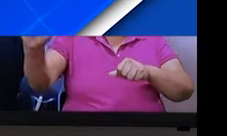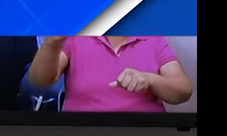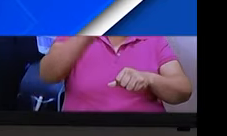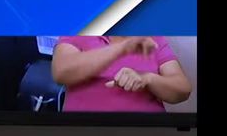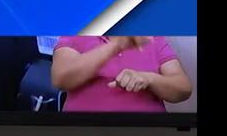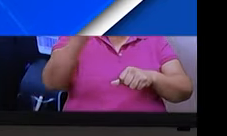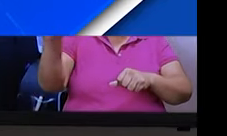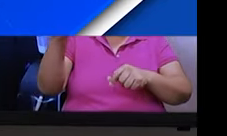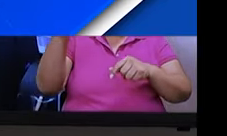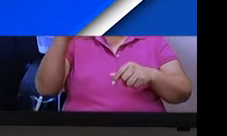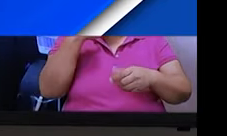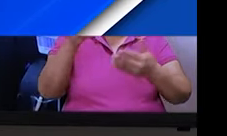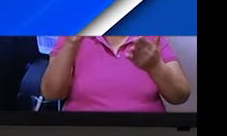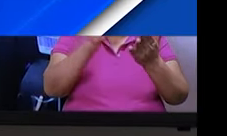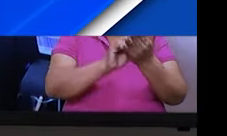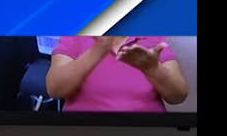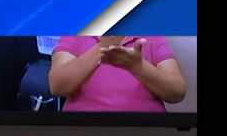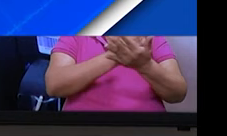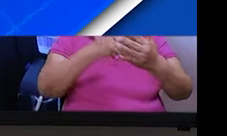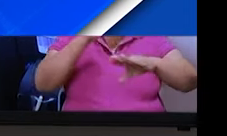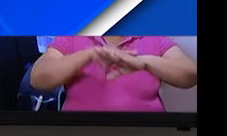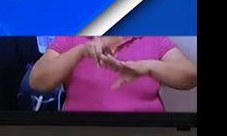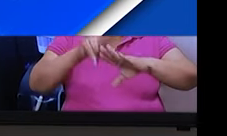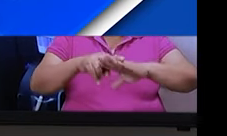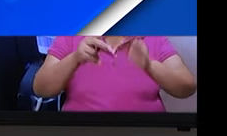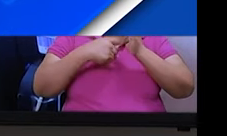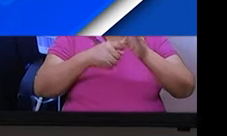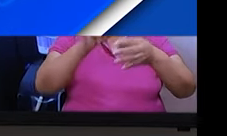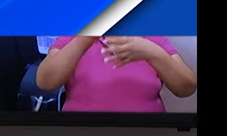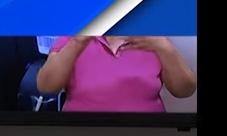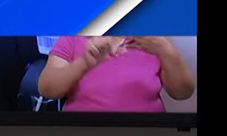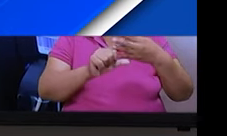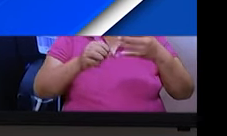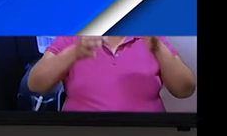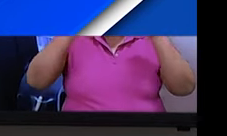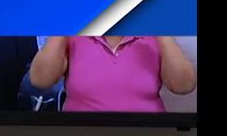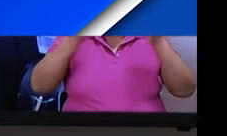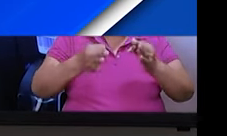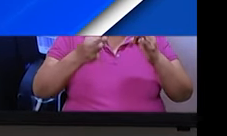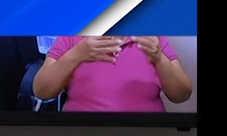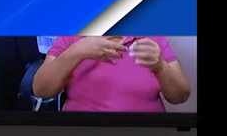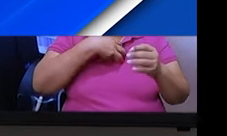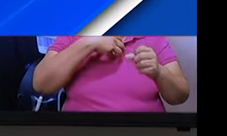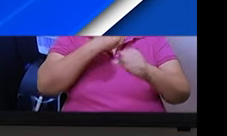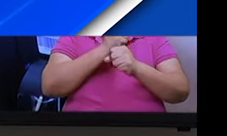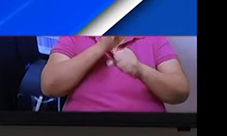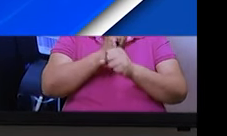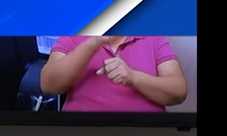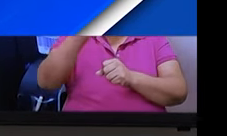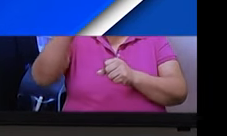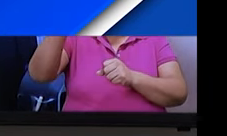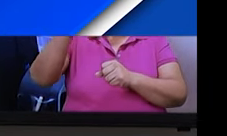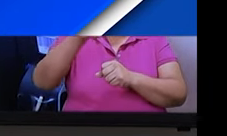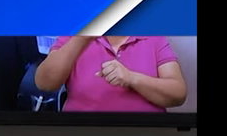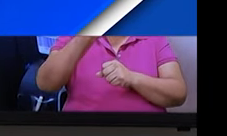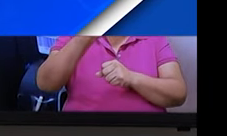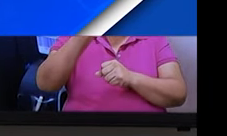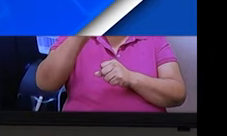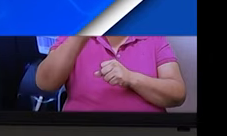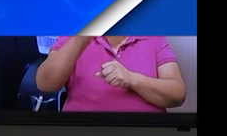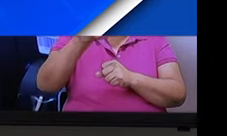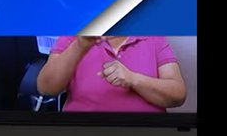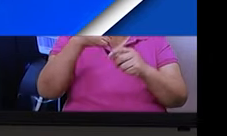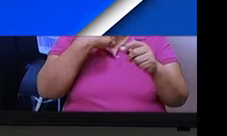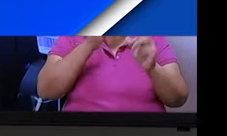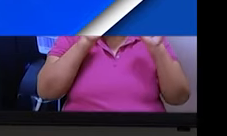internacional. Incorpora artículos referidos a la seguridad ocupacional, operacional, perdón,